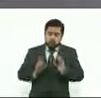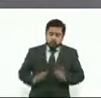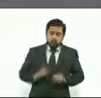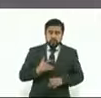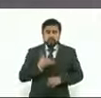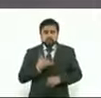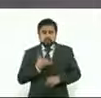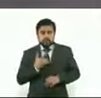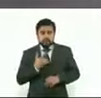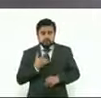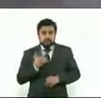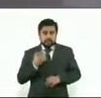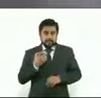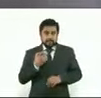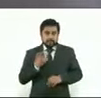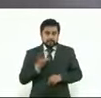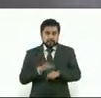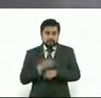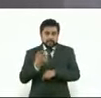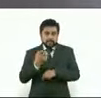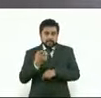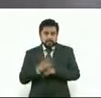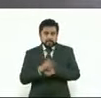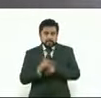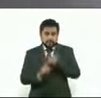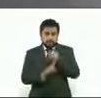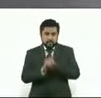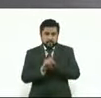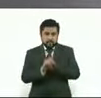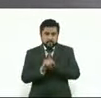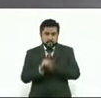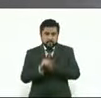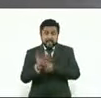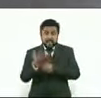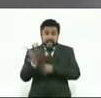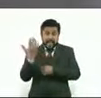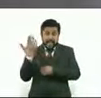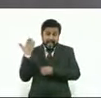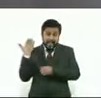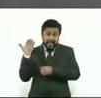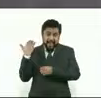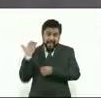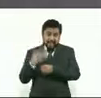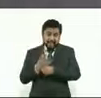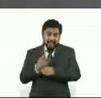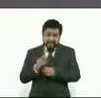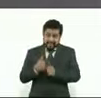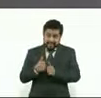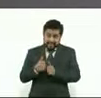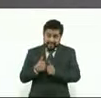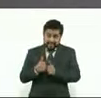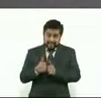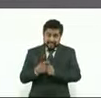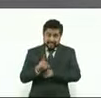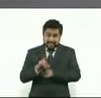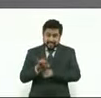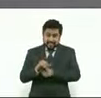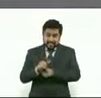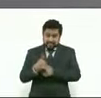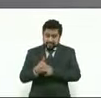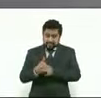de aquel problema que se suscitó, donde Darío estaba colocado en primer lugar, que aprovechó Eloy para ir a la primera posición